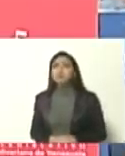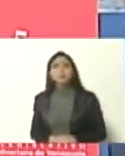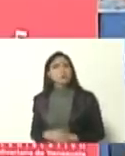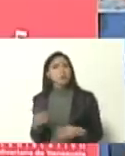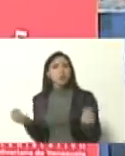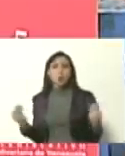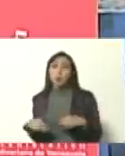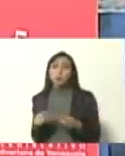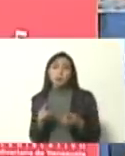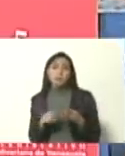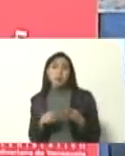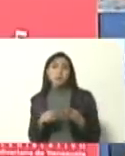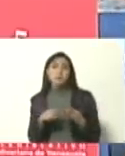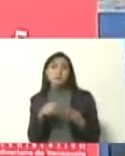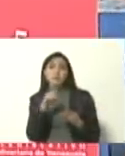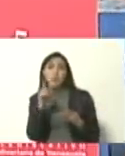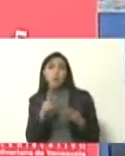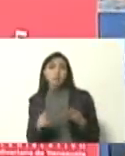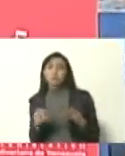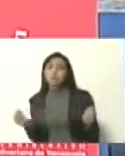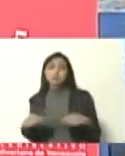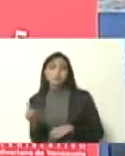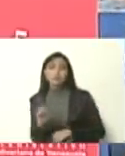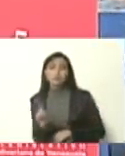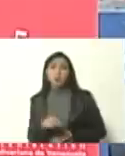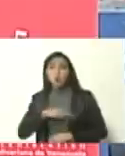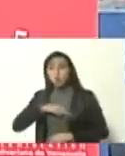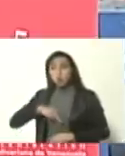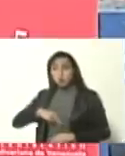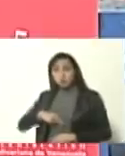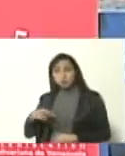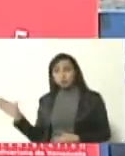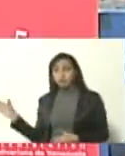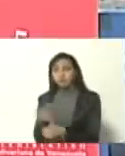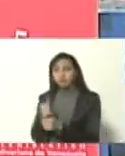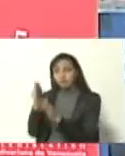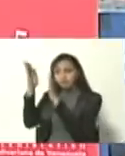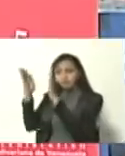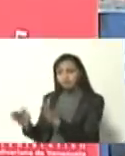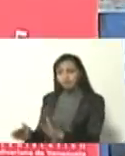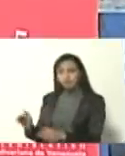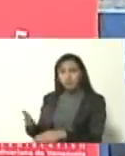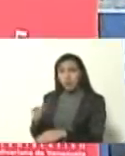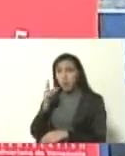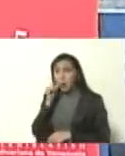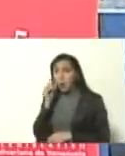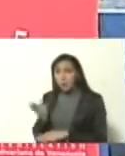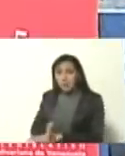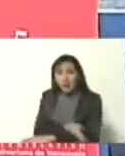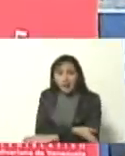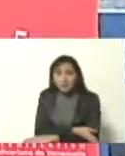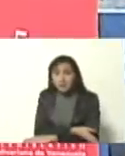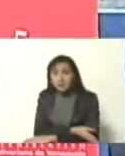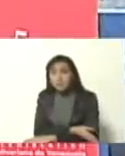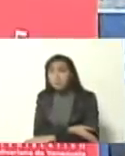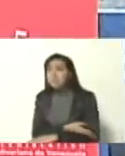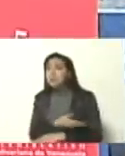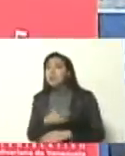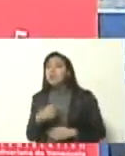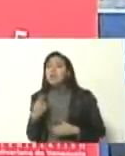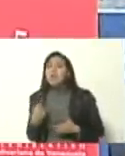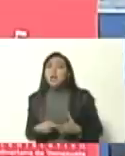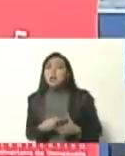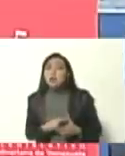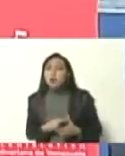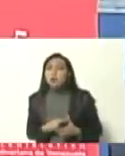última parte de tu pregunta. Si no hubiéramos capturado a Grillet Álvarez, pues hoy